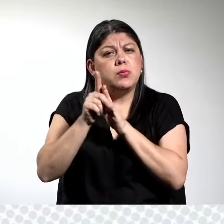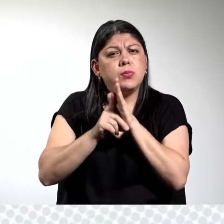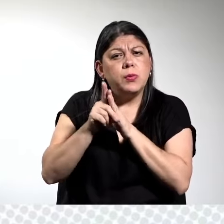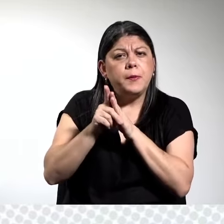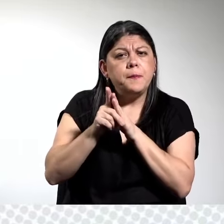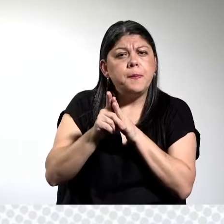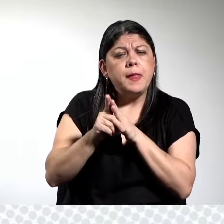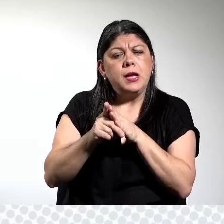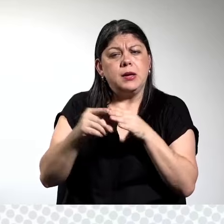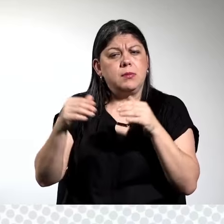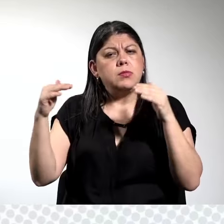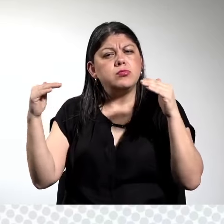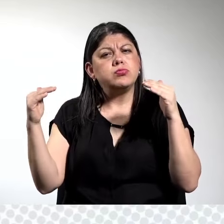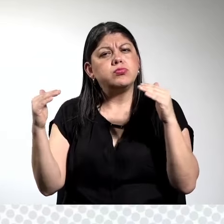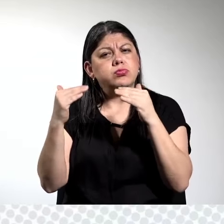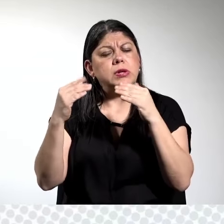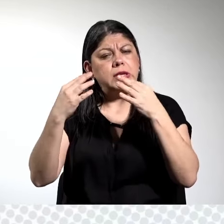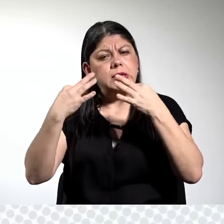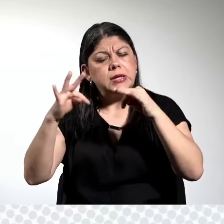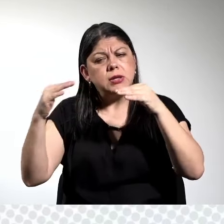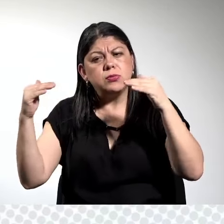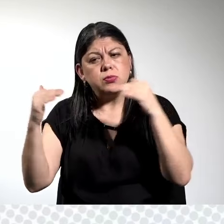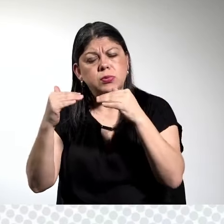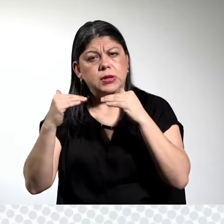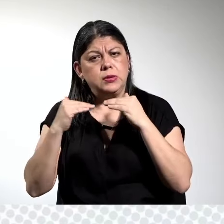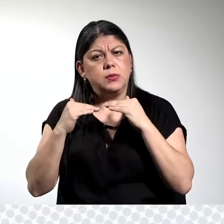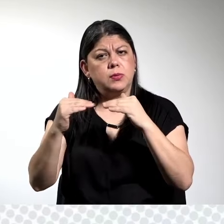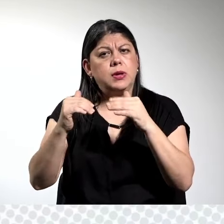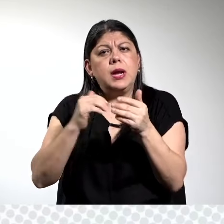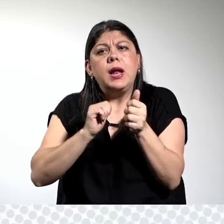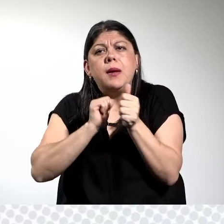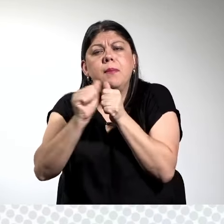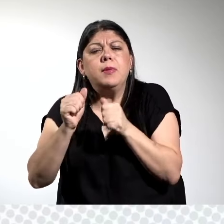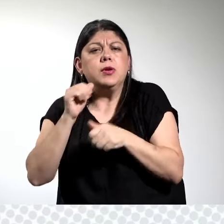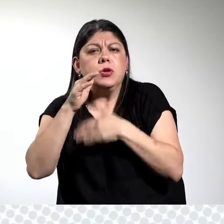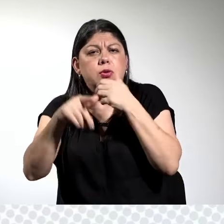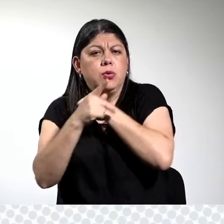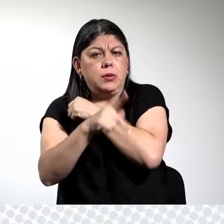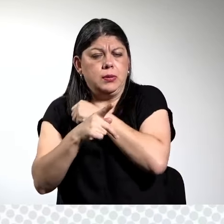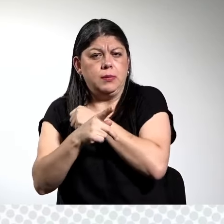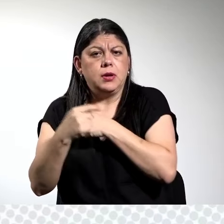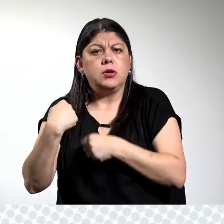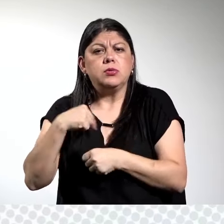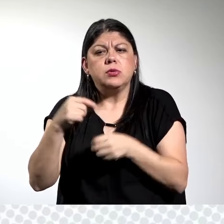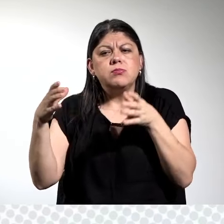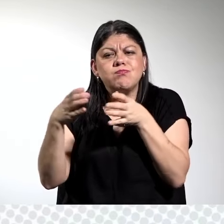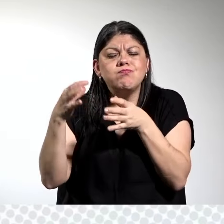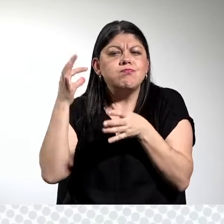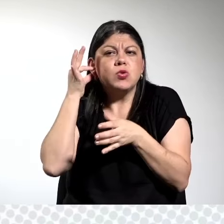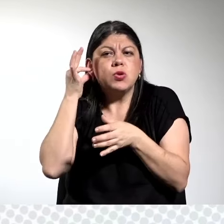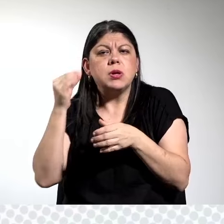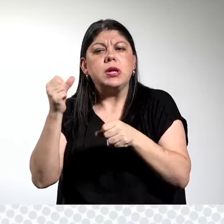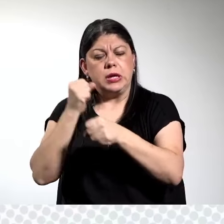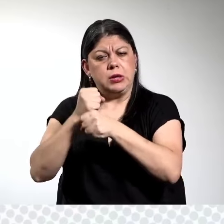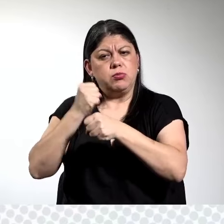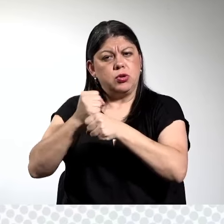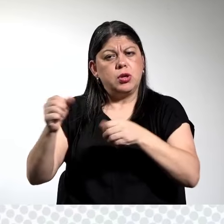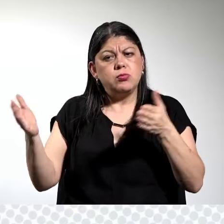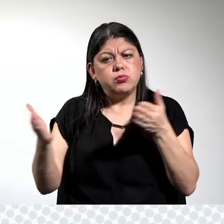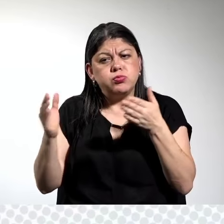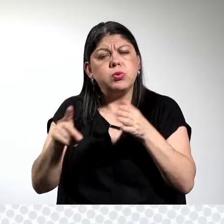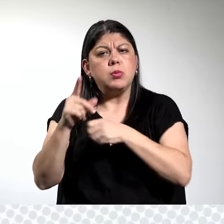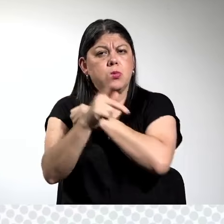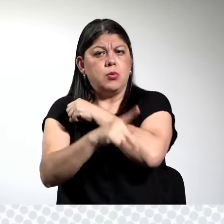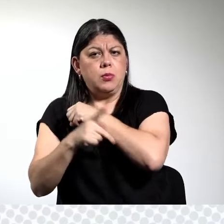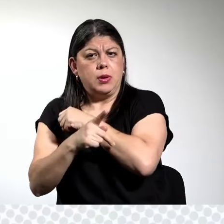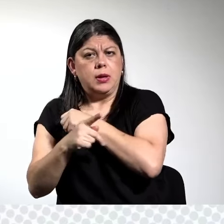esa injusticia que se suele tratarles, ¿verdad? Como una minoría cuando son la mayoría del país, y yo me atrevería a decir son las que verdaderamente ponen a funcionar ese país y que usualmente